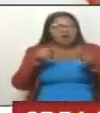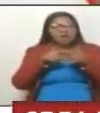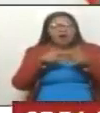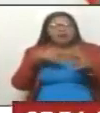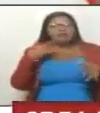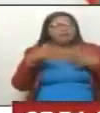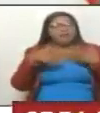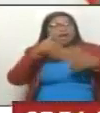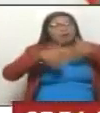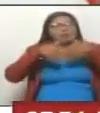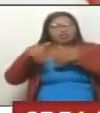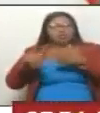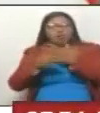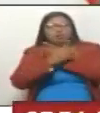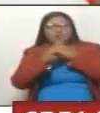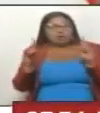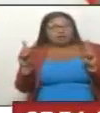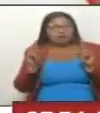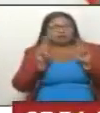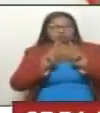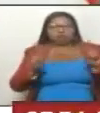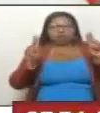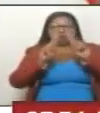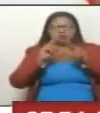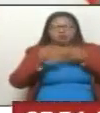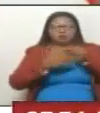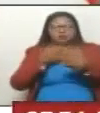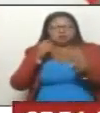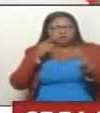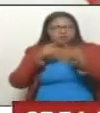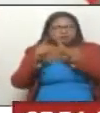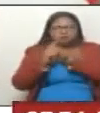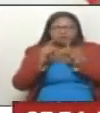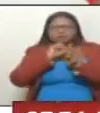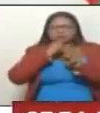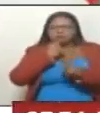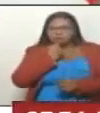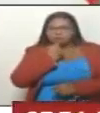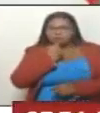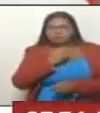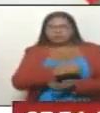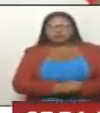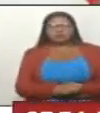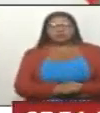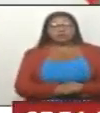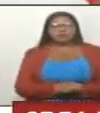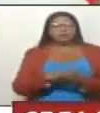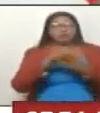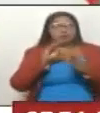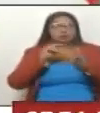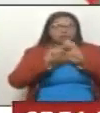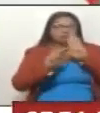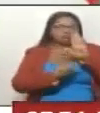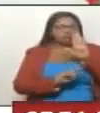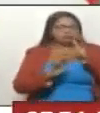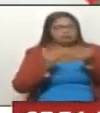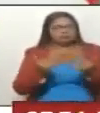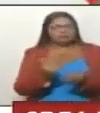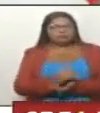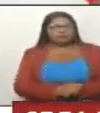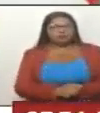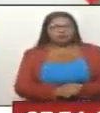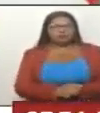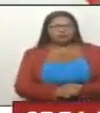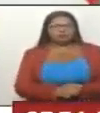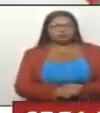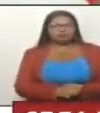votación democrática, universal, directa, secreta, con todas las garantías de entonces. La